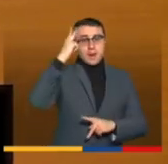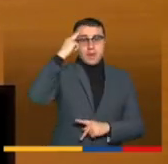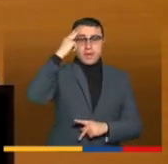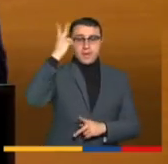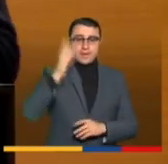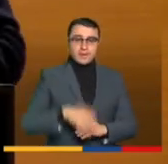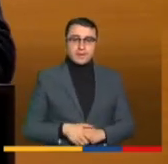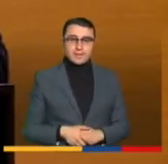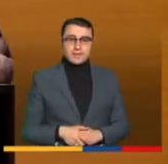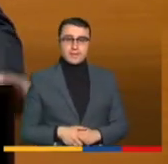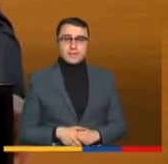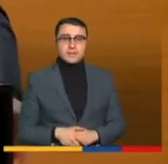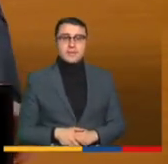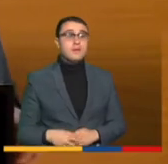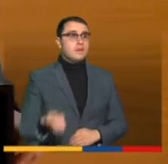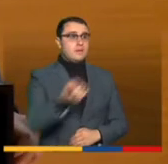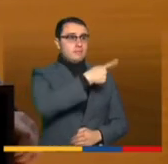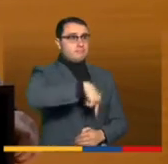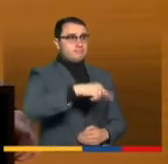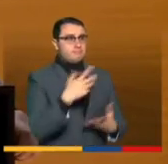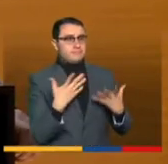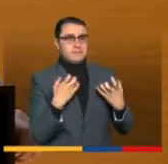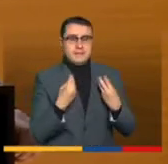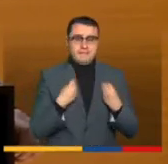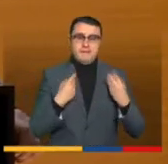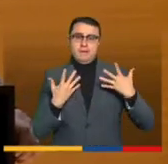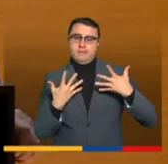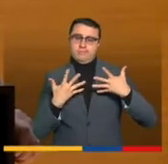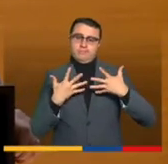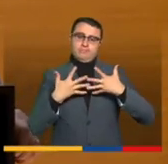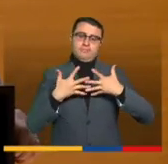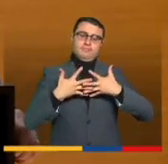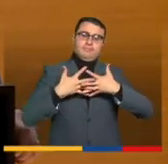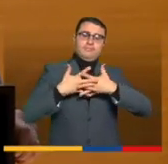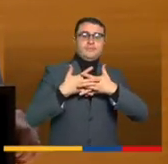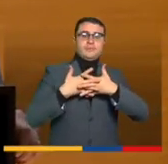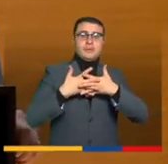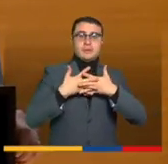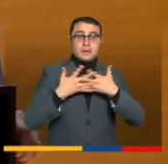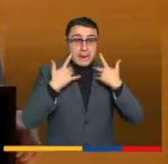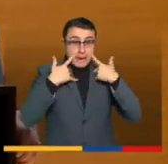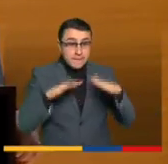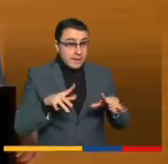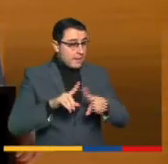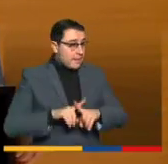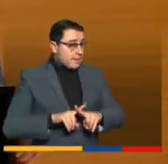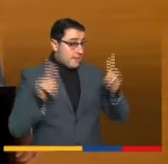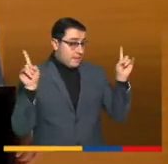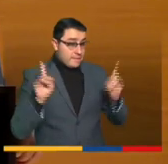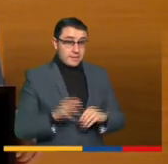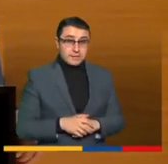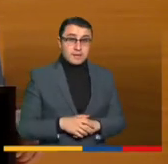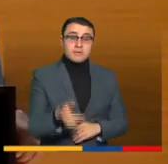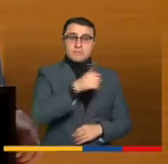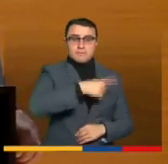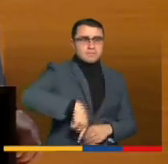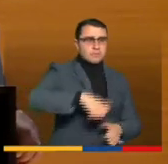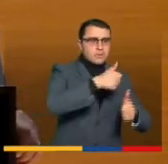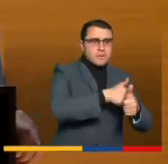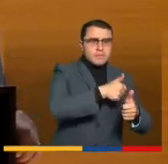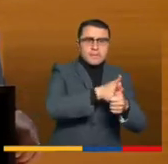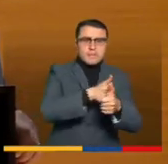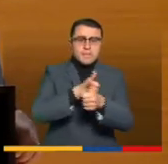Ellos tratan de acomodarse, pero la otra lógica parece ser muy diferente. Los frentes son autónomos, son